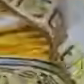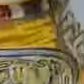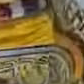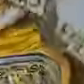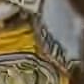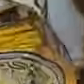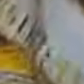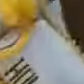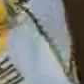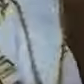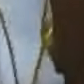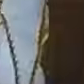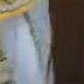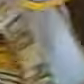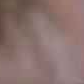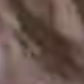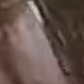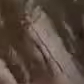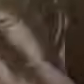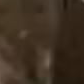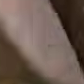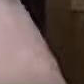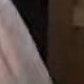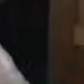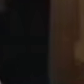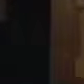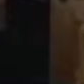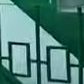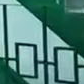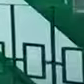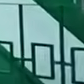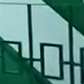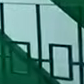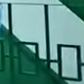Ya no puede. Más o menos ya no hay.